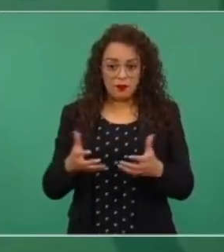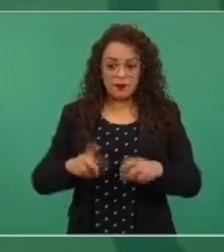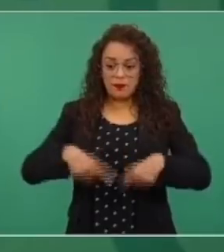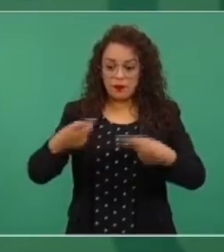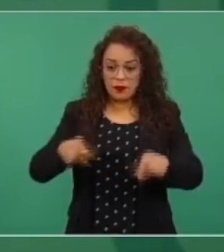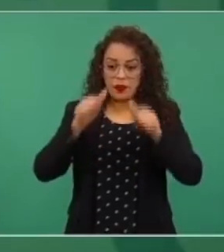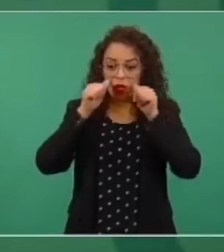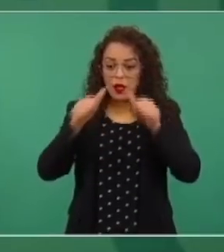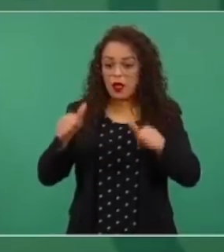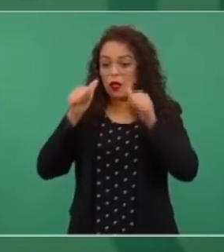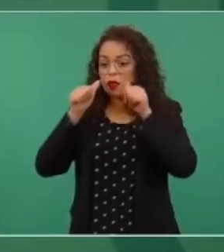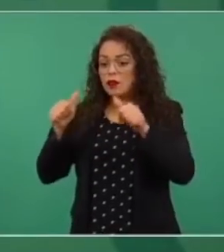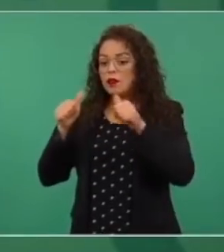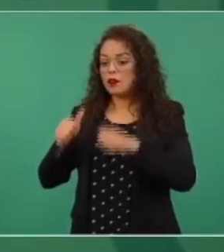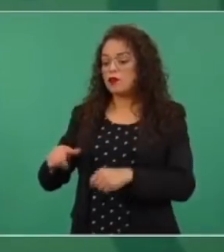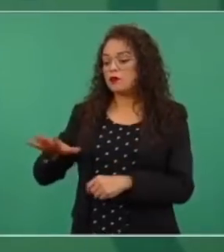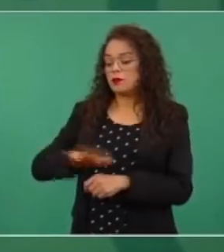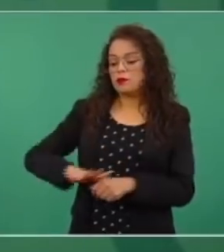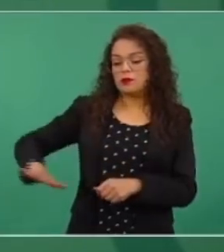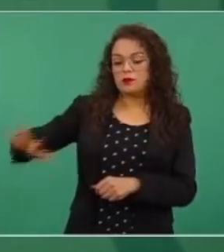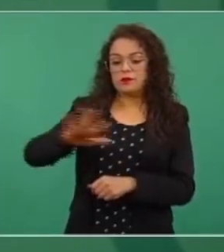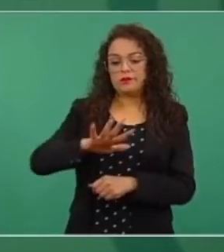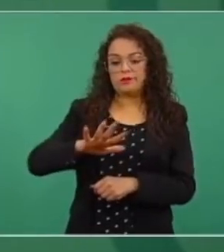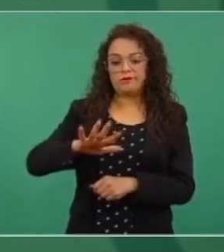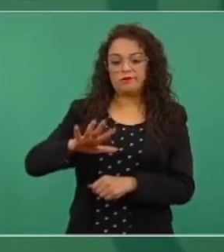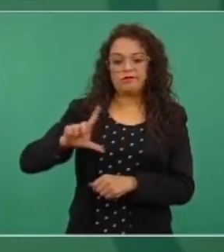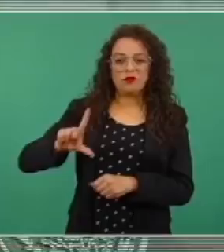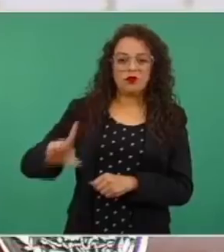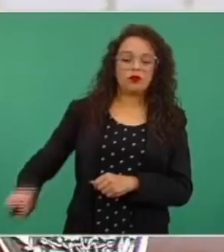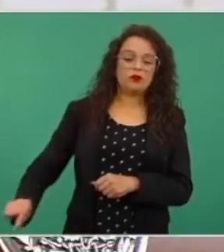atendiendo las colonias marginadas,